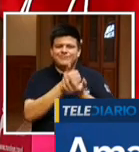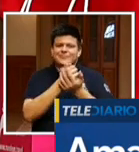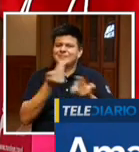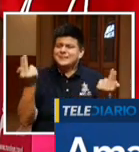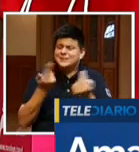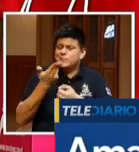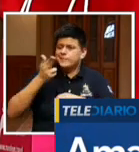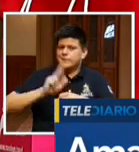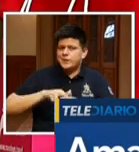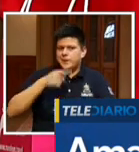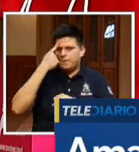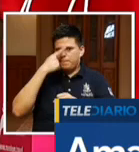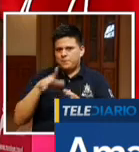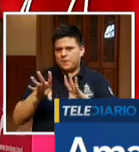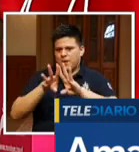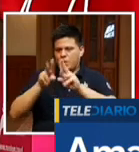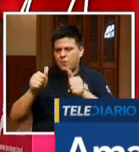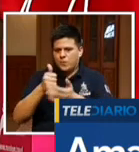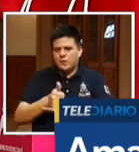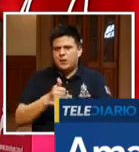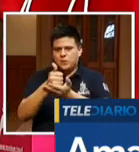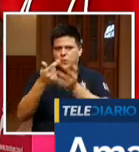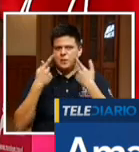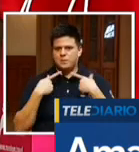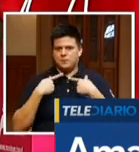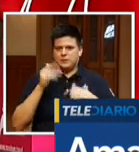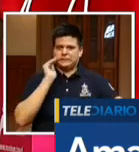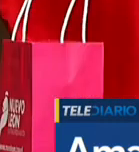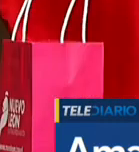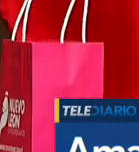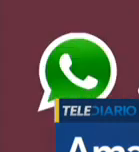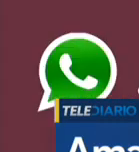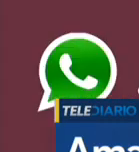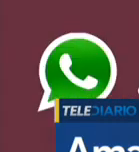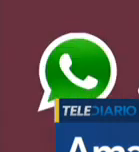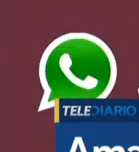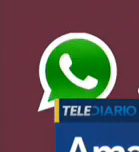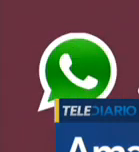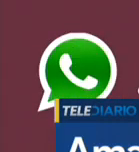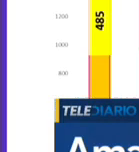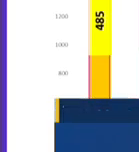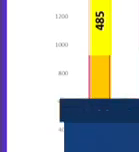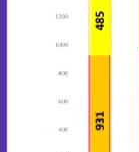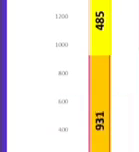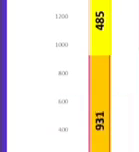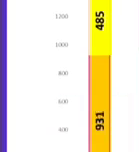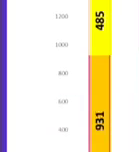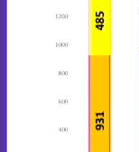la curación del paciente o el éxito del tratamiento del paciente.